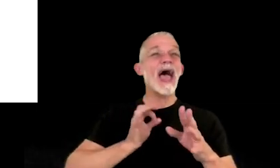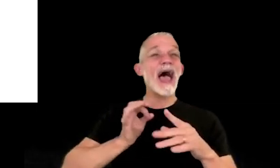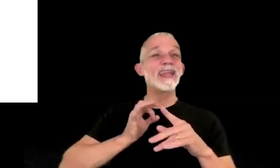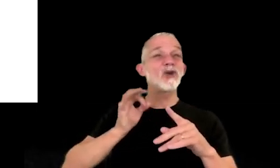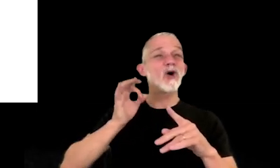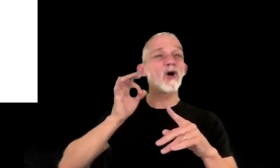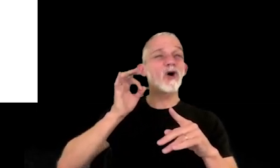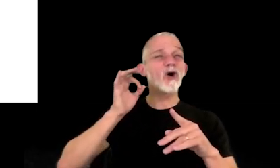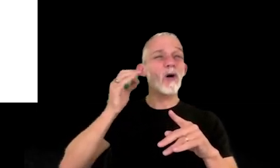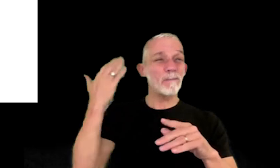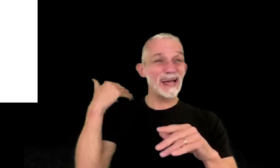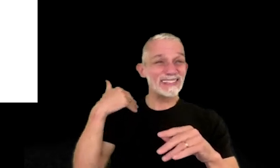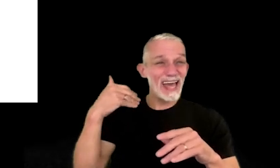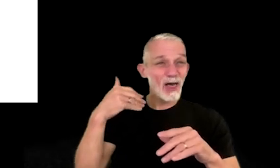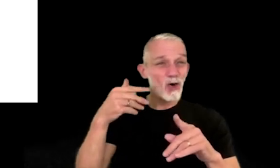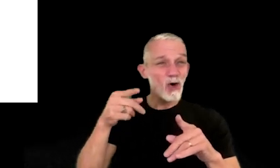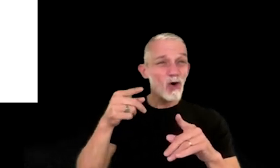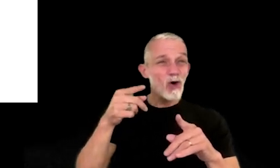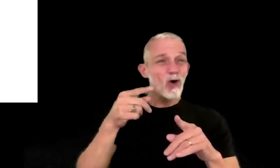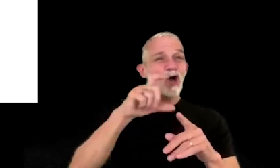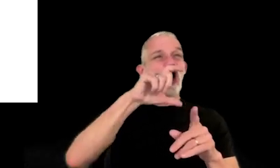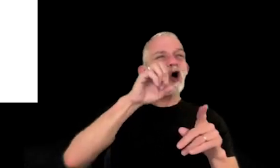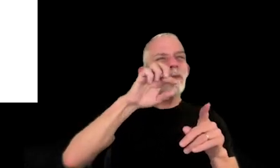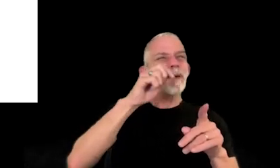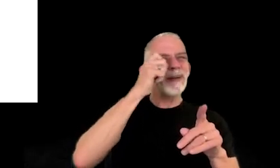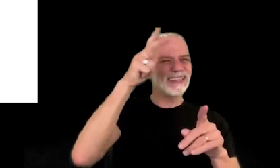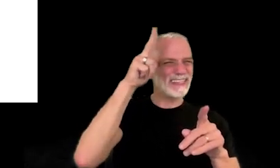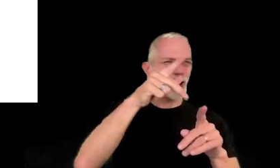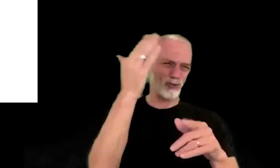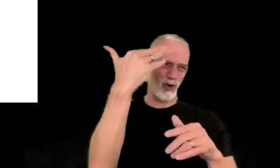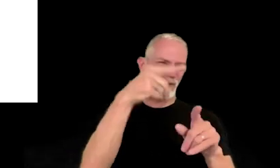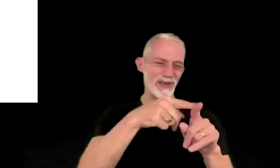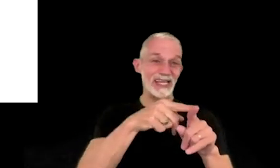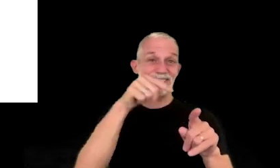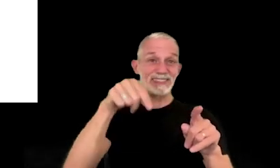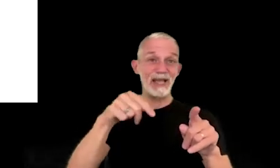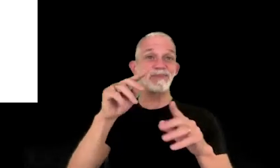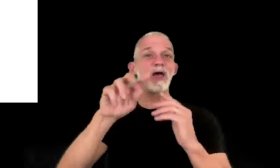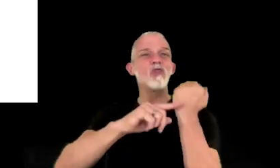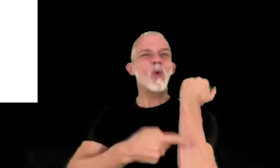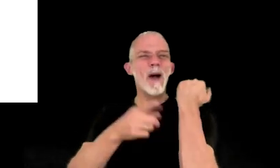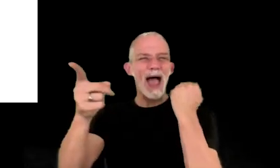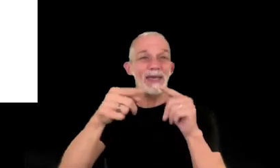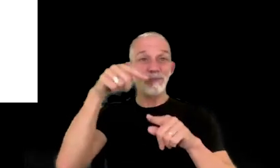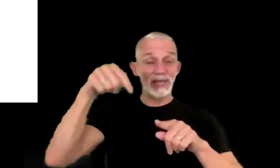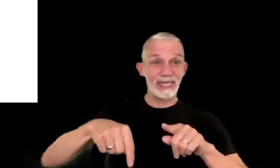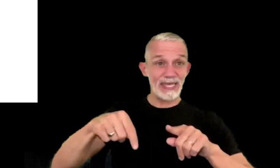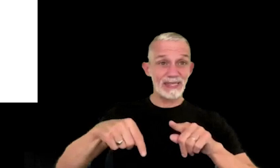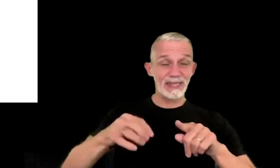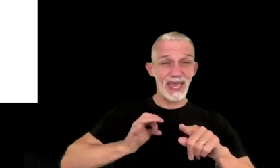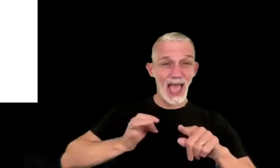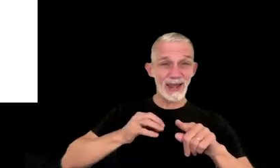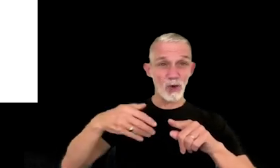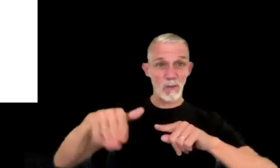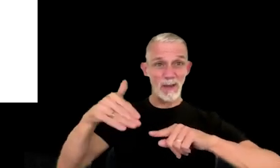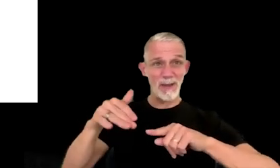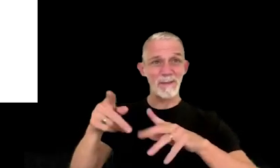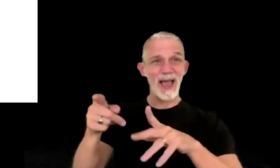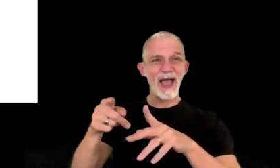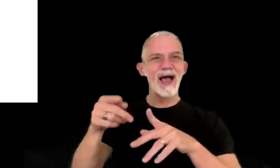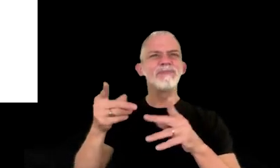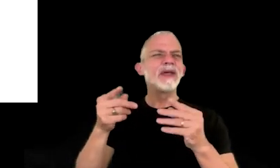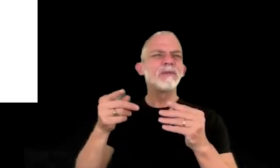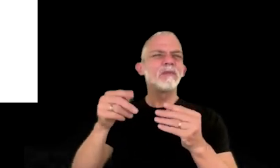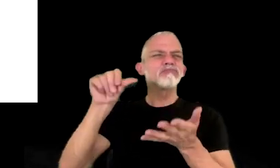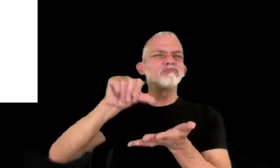pasado, fines del año pasado, y este año va a ser en diciembre en Azerbaiyán, ¿no? La localidad de Kabul, la